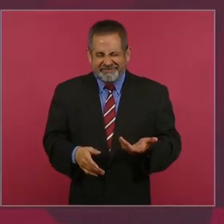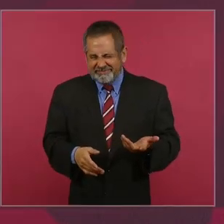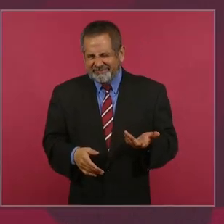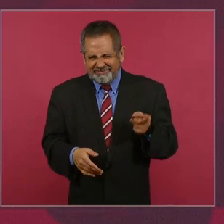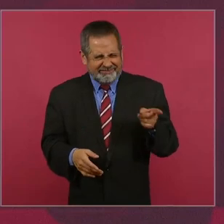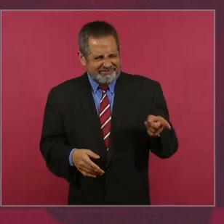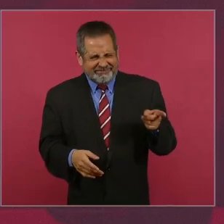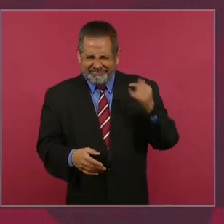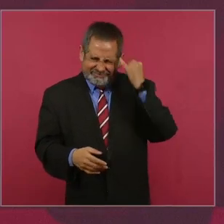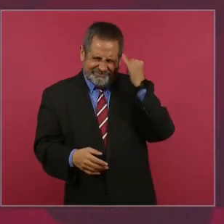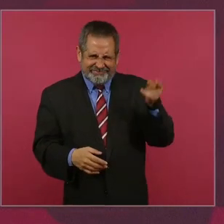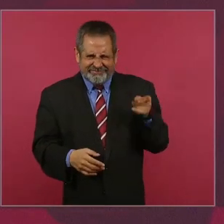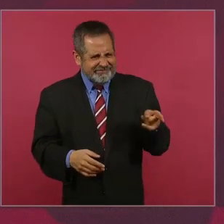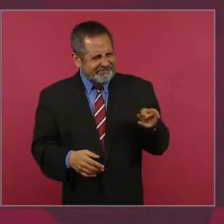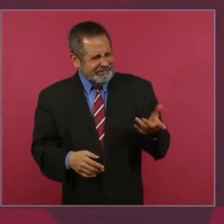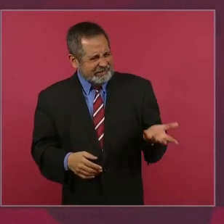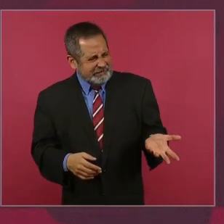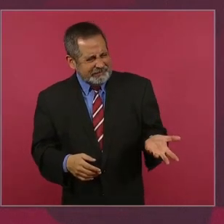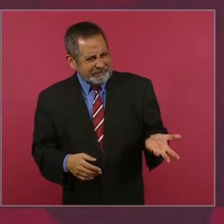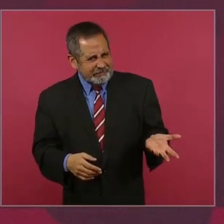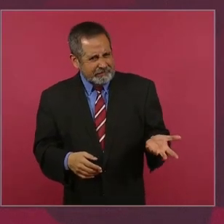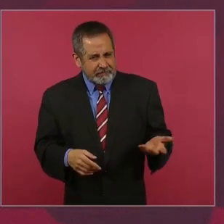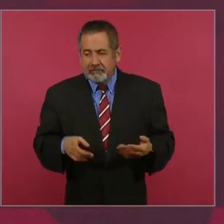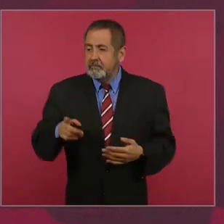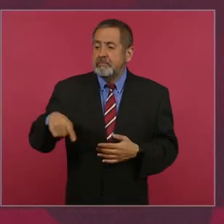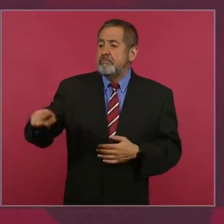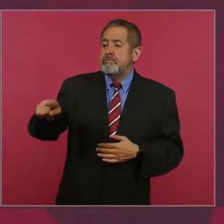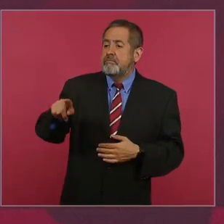trabaje y no viva